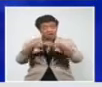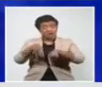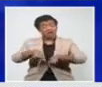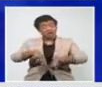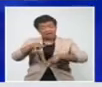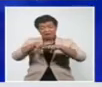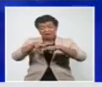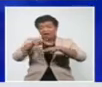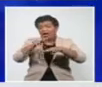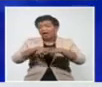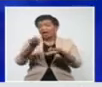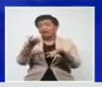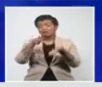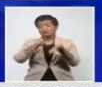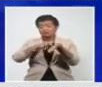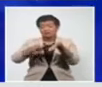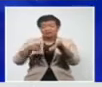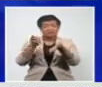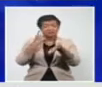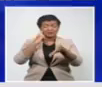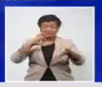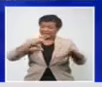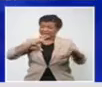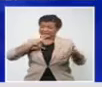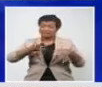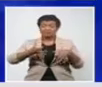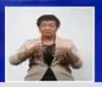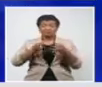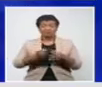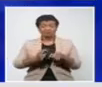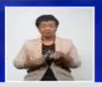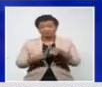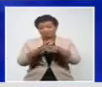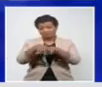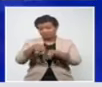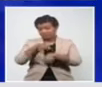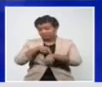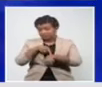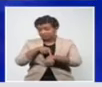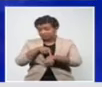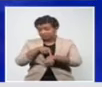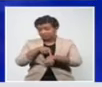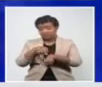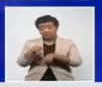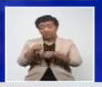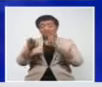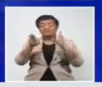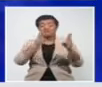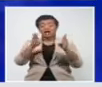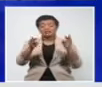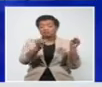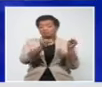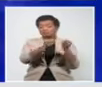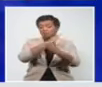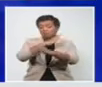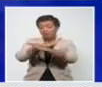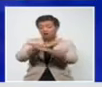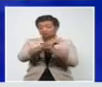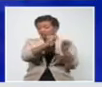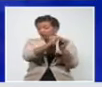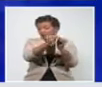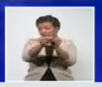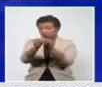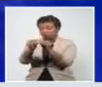en todos los territorios que tienen la mayor complejidad, que están en fase de transmisión autóctona limitada o en